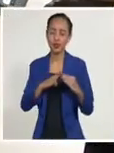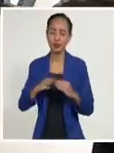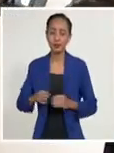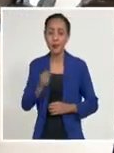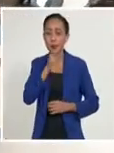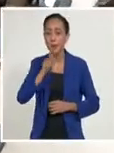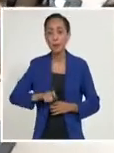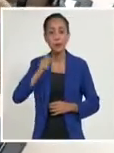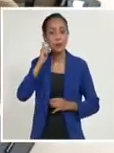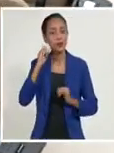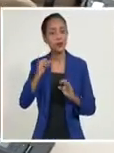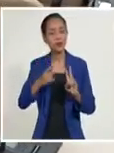sistema informativo de la televisión cubana